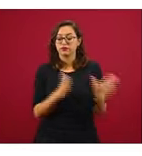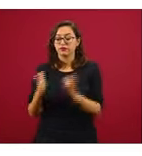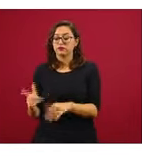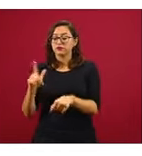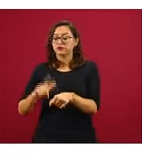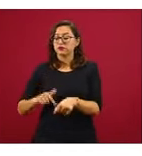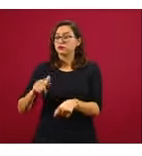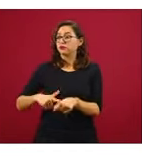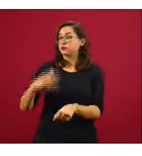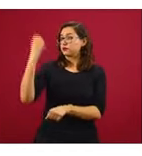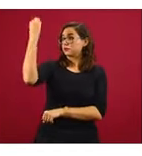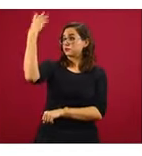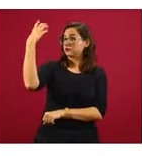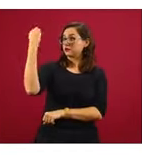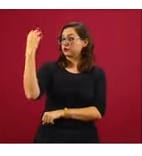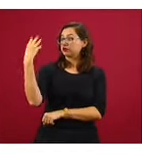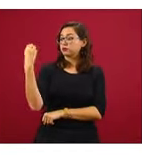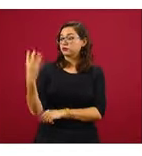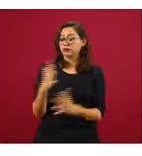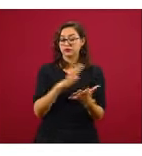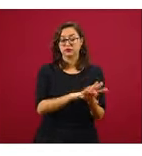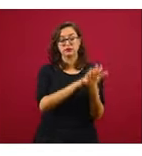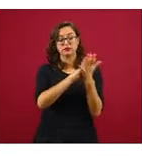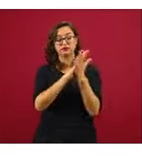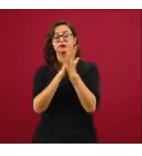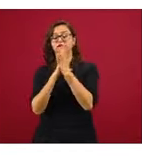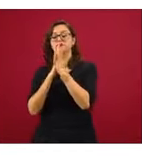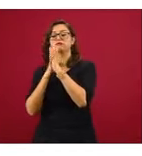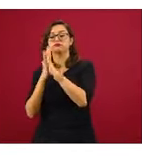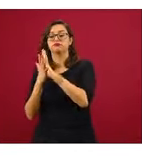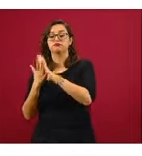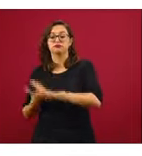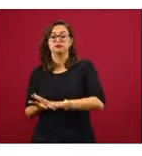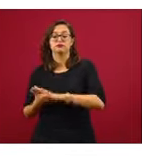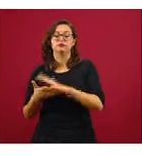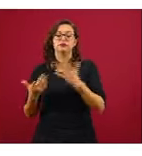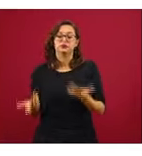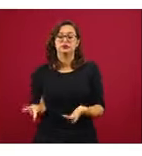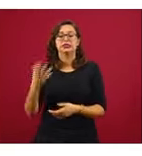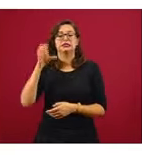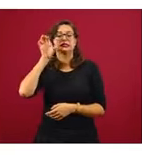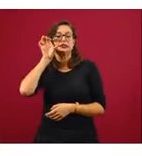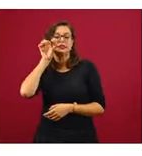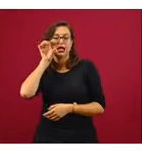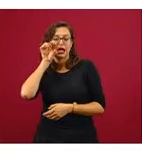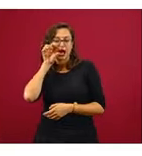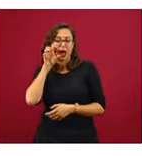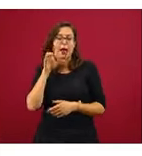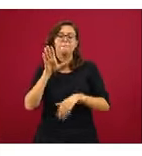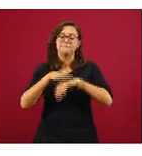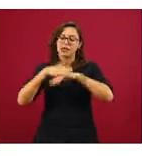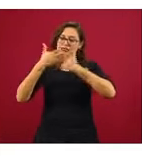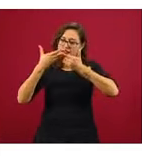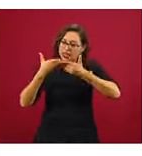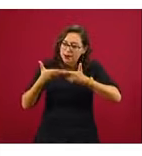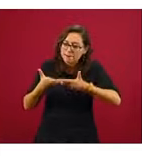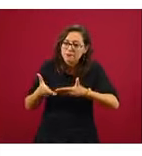diferentes colores del semáforo de riesgo, sobre todo a partir del color naranja, en el que